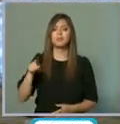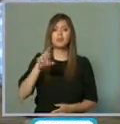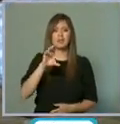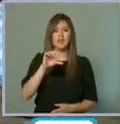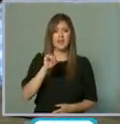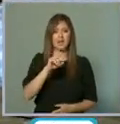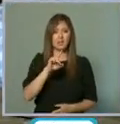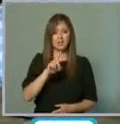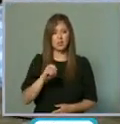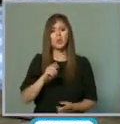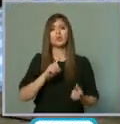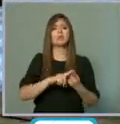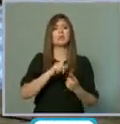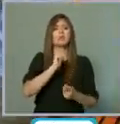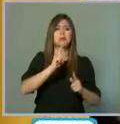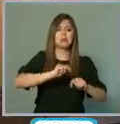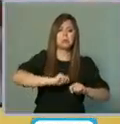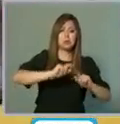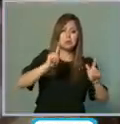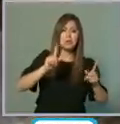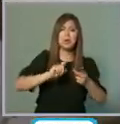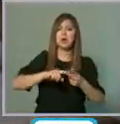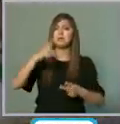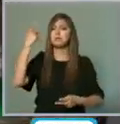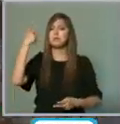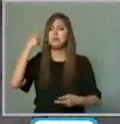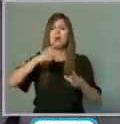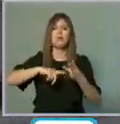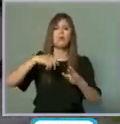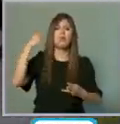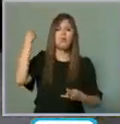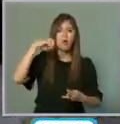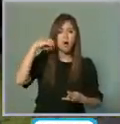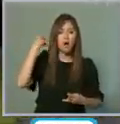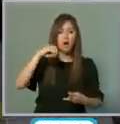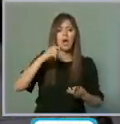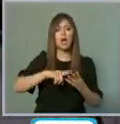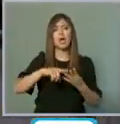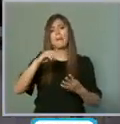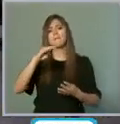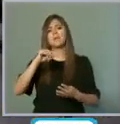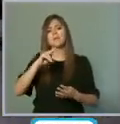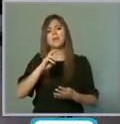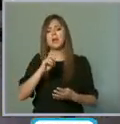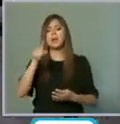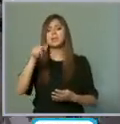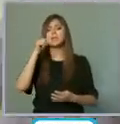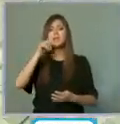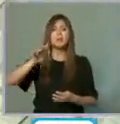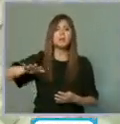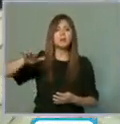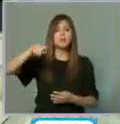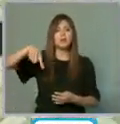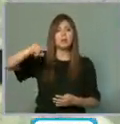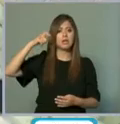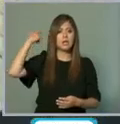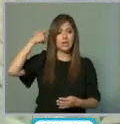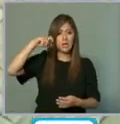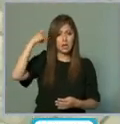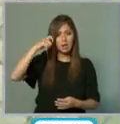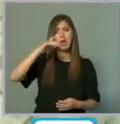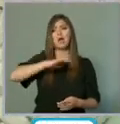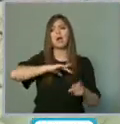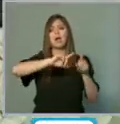es Tlaxcala, Puebla, Oaxaca, el mimbre pues por la parte de Querétaro, y son